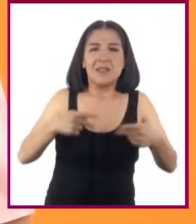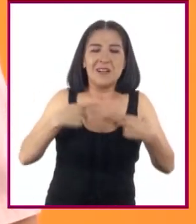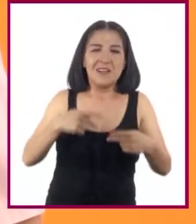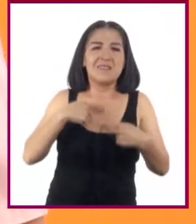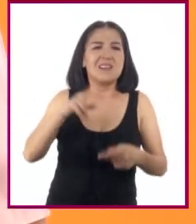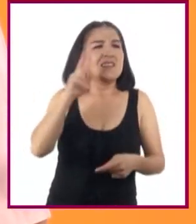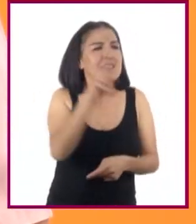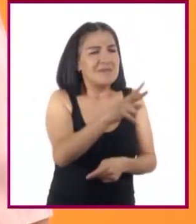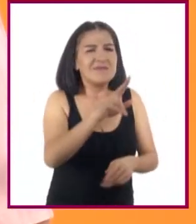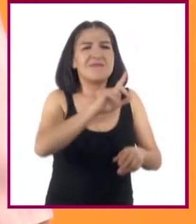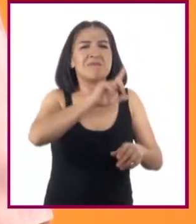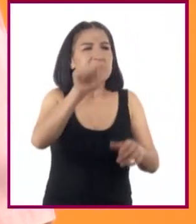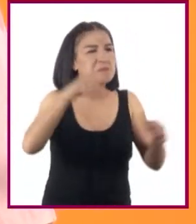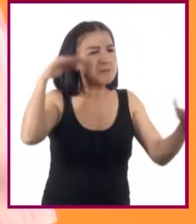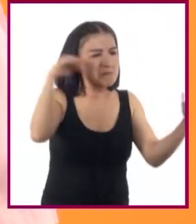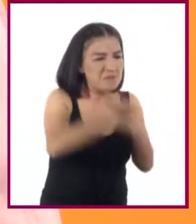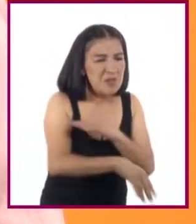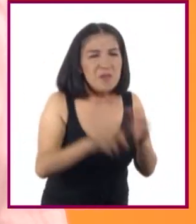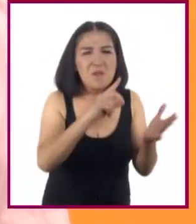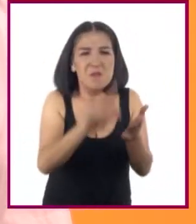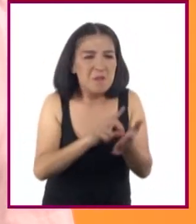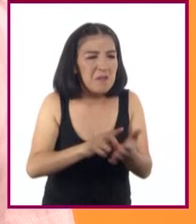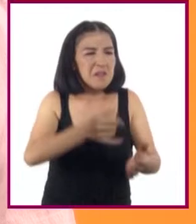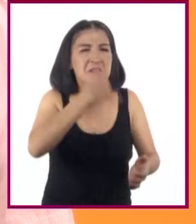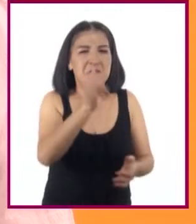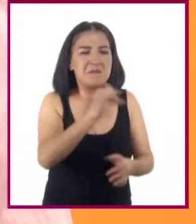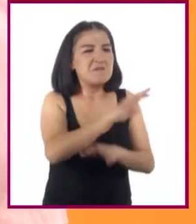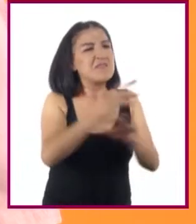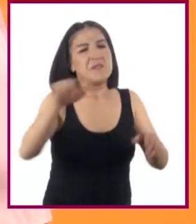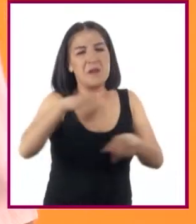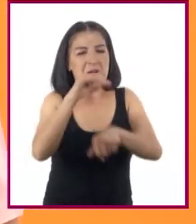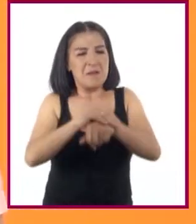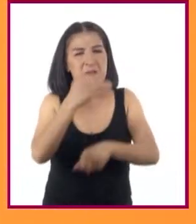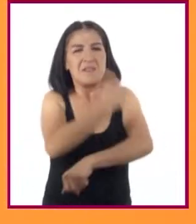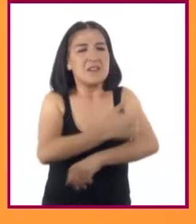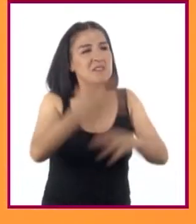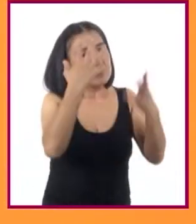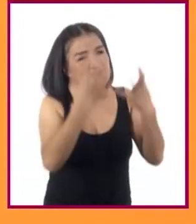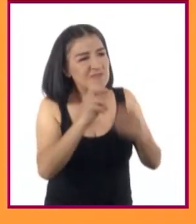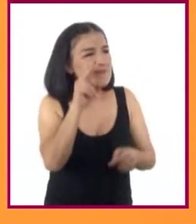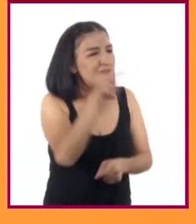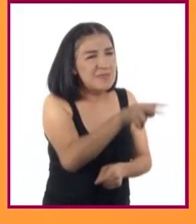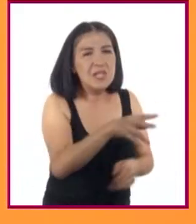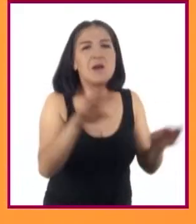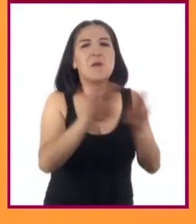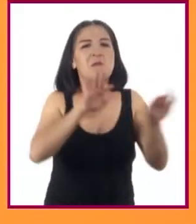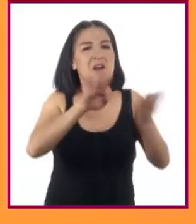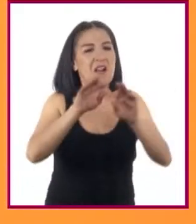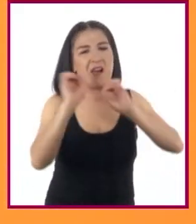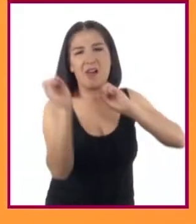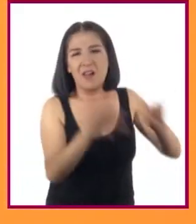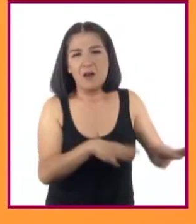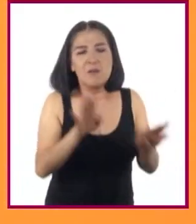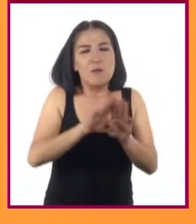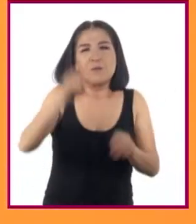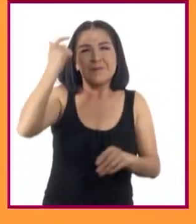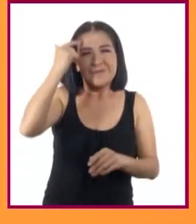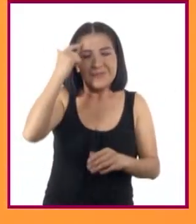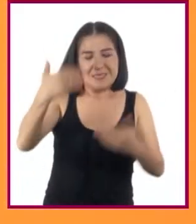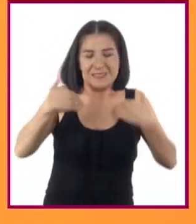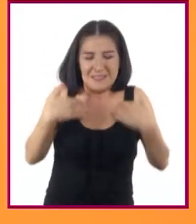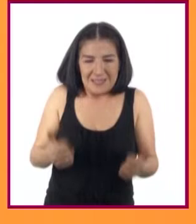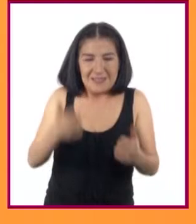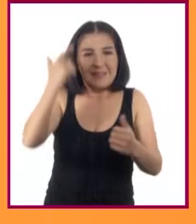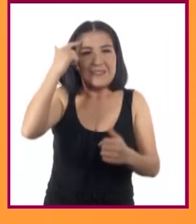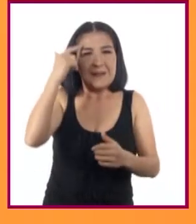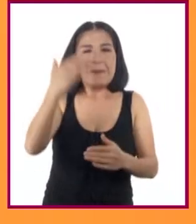querían al verlo así? ¿Cómo sería asistir a la escuela o al trabajo en ese estado de ánimo? ¿Cómo poderse concentrar?